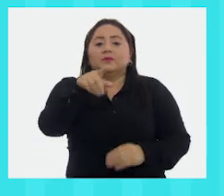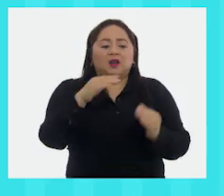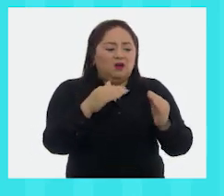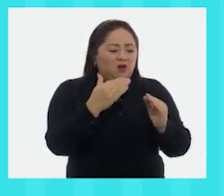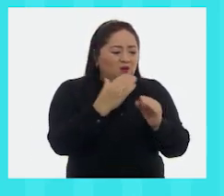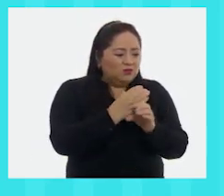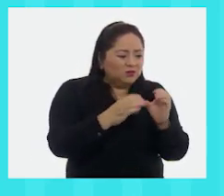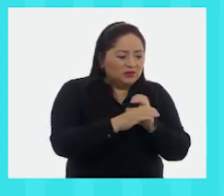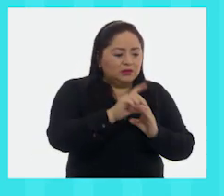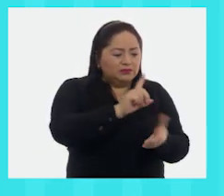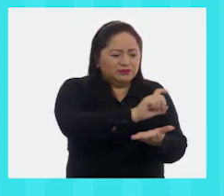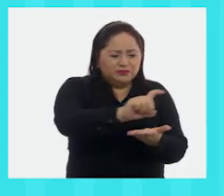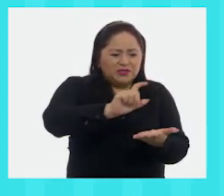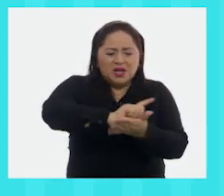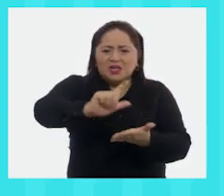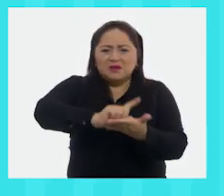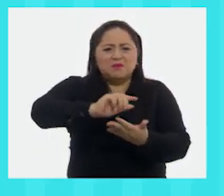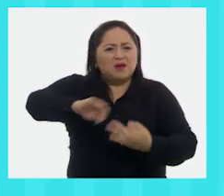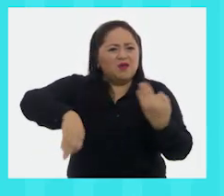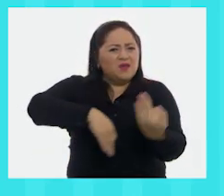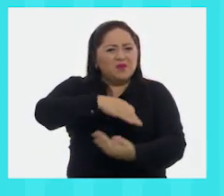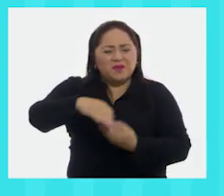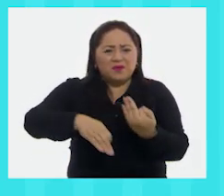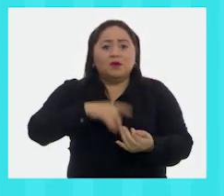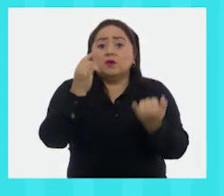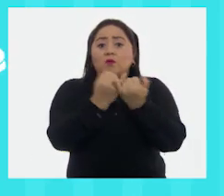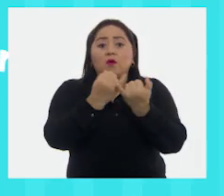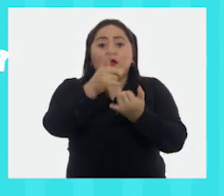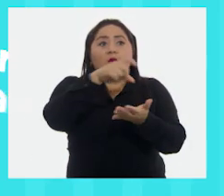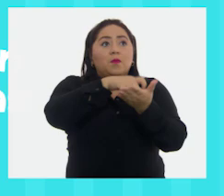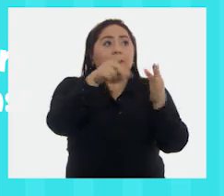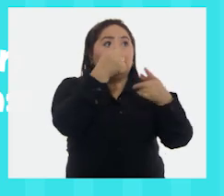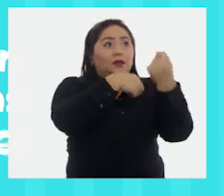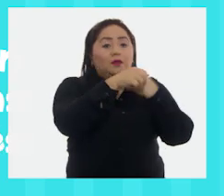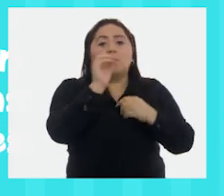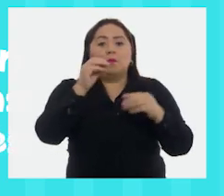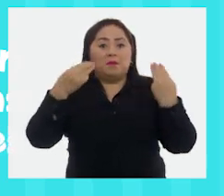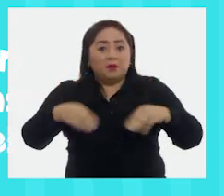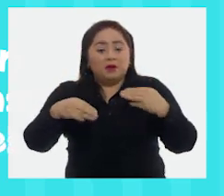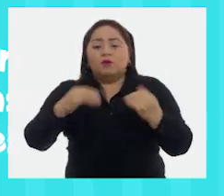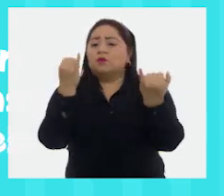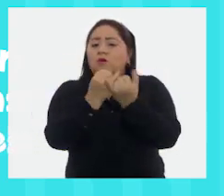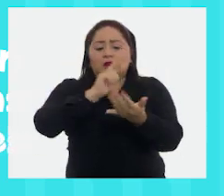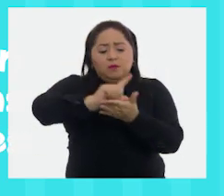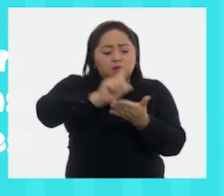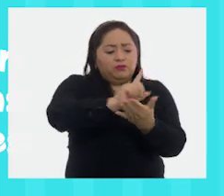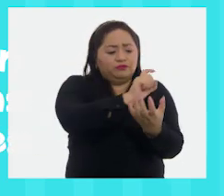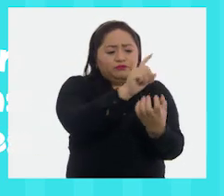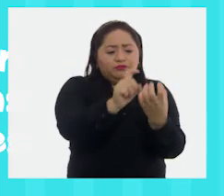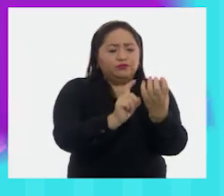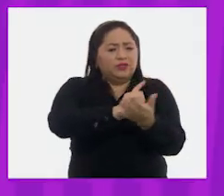Desinfecta las superficies y los objetos que más utilizas. También las cosas que compres en la tienda o el supermercado.